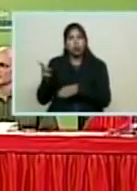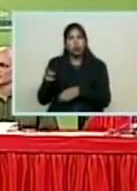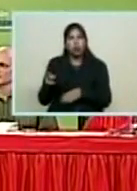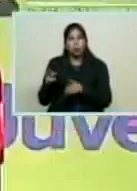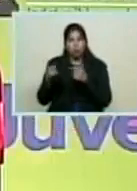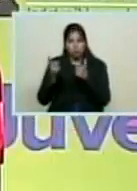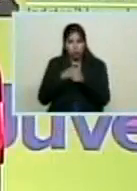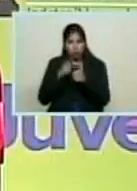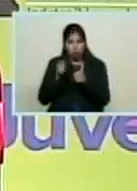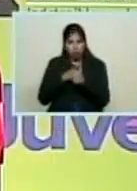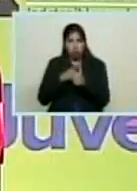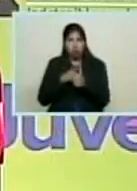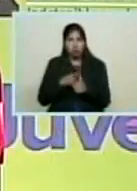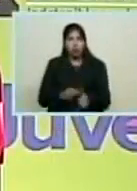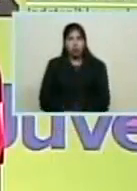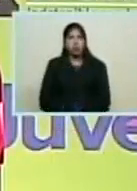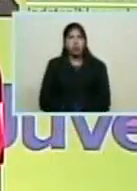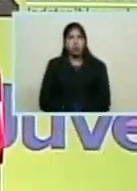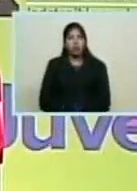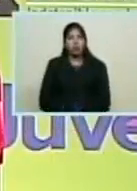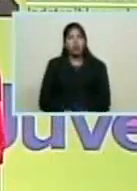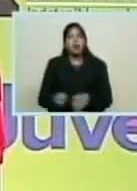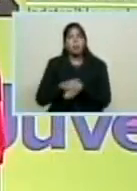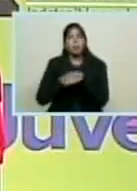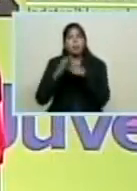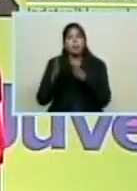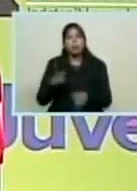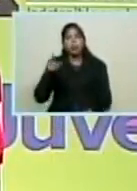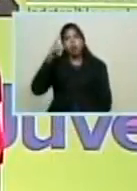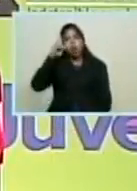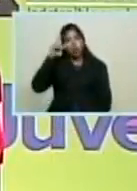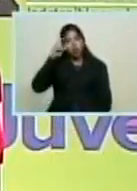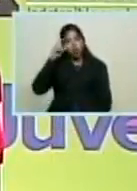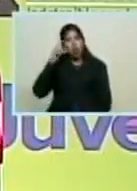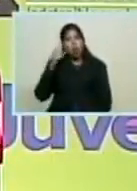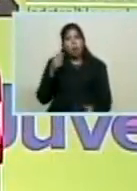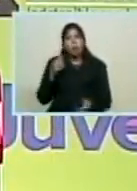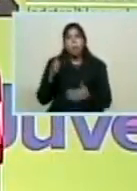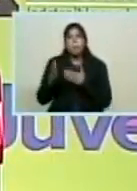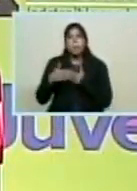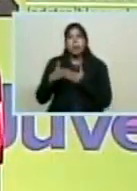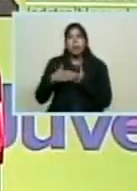lugar, el ministro Elías Agua me está solicitando recursos